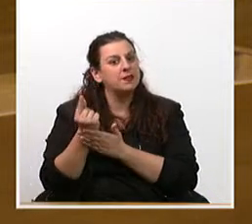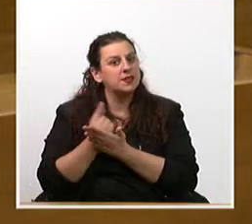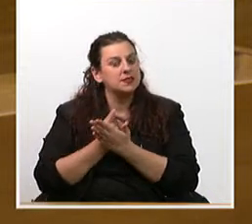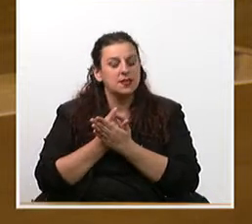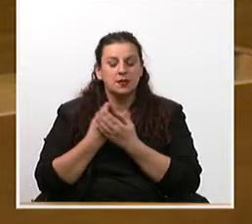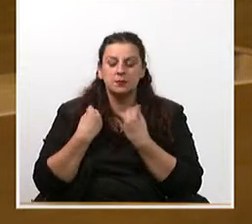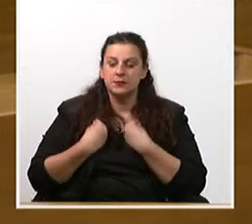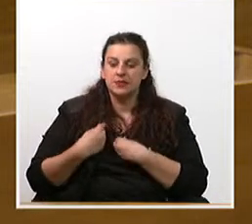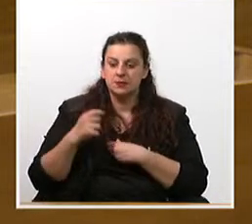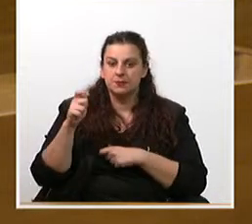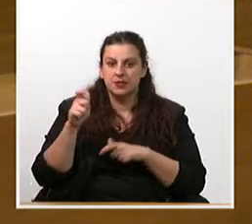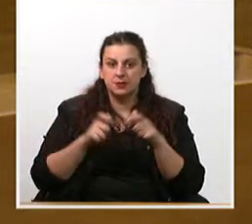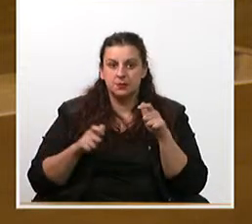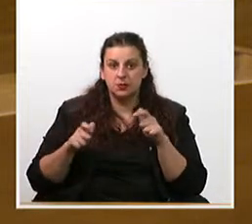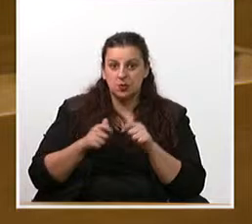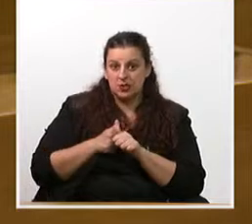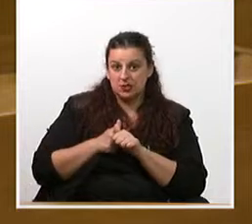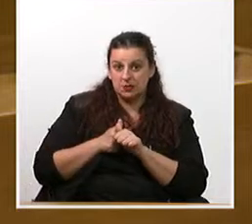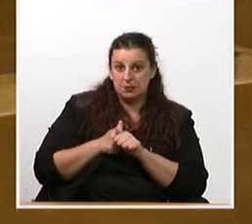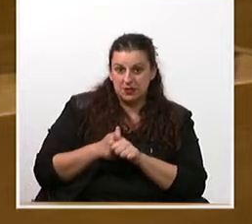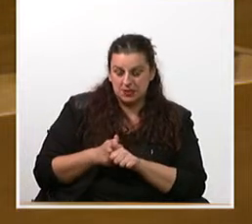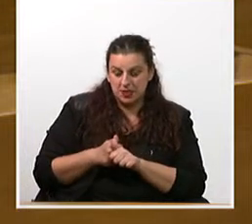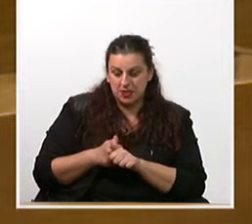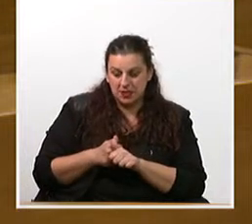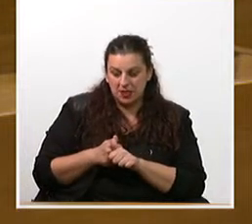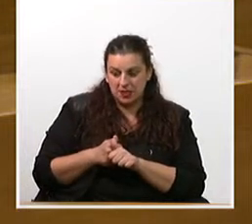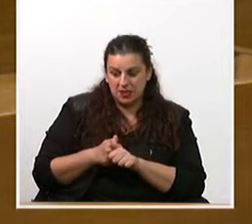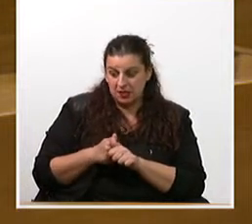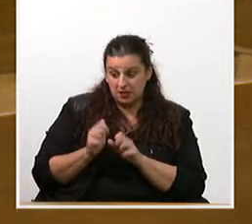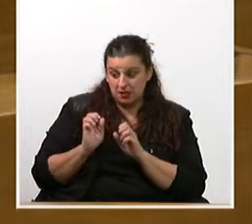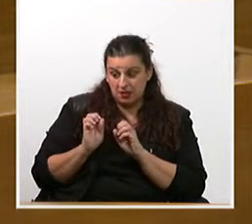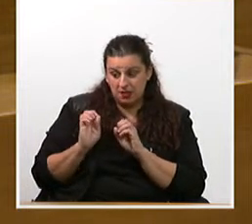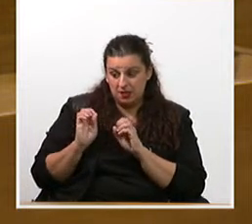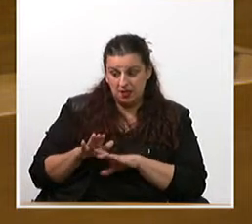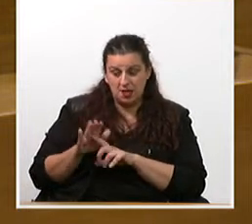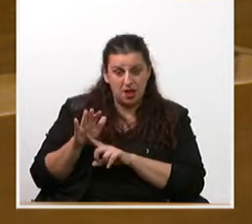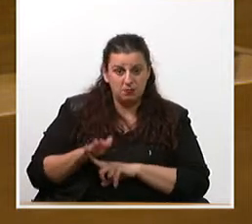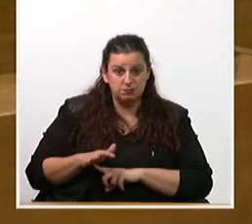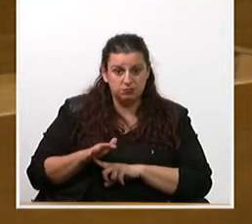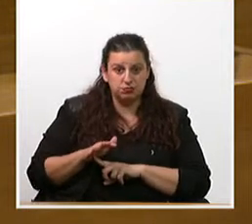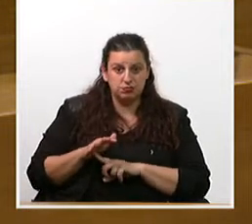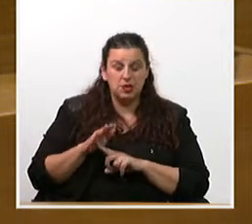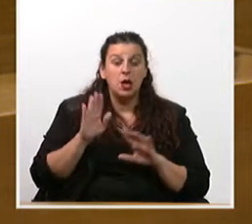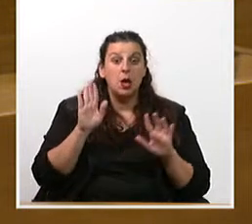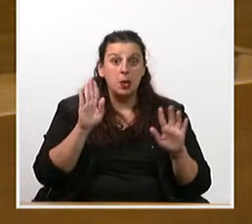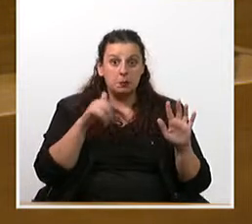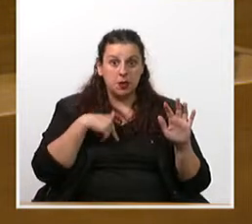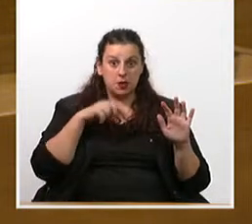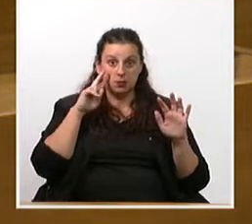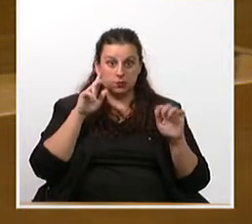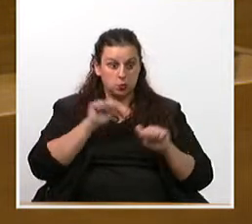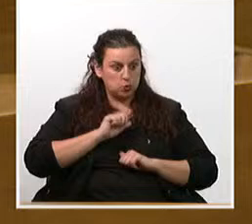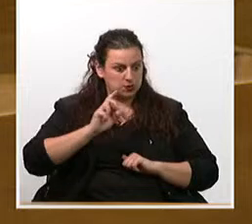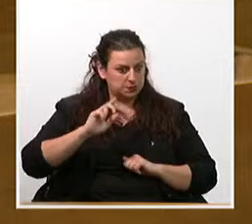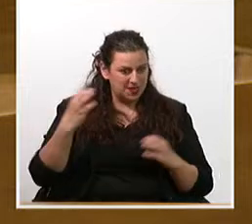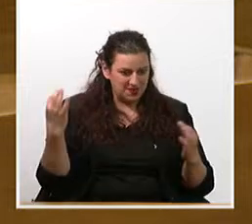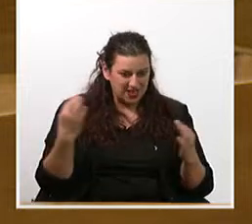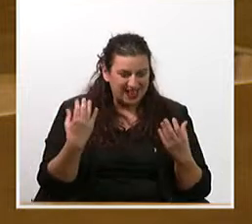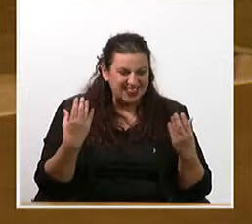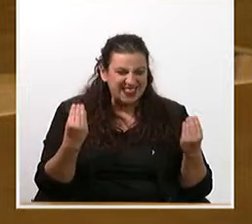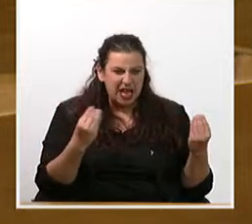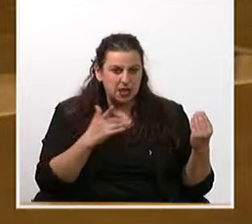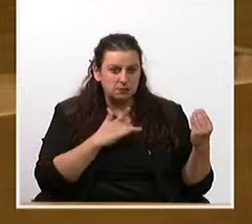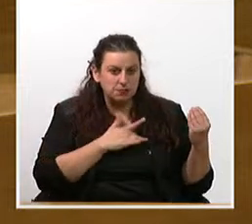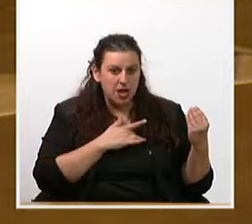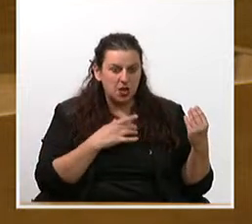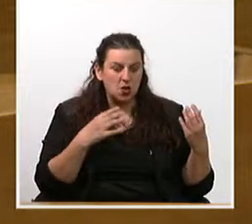persones a que persu y que V están pero que ningú podí PR es el niv de maldad y el niv de